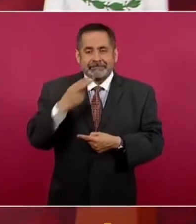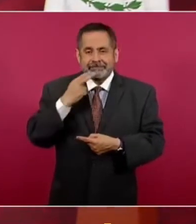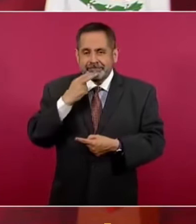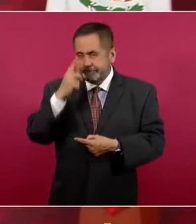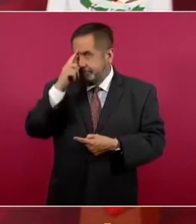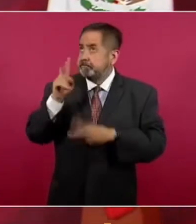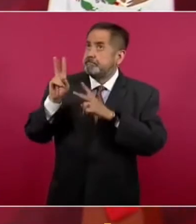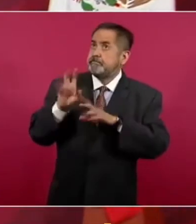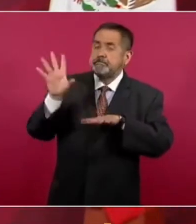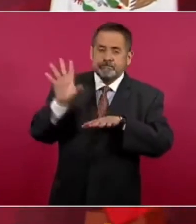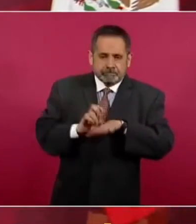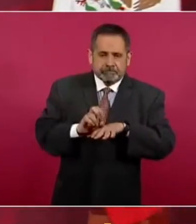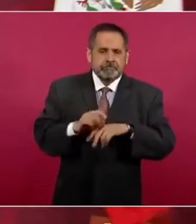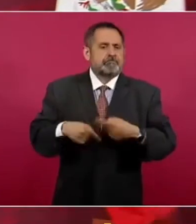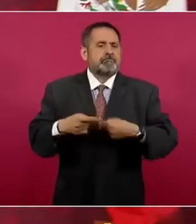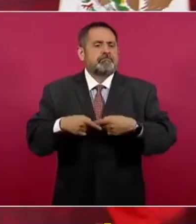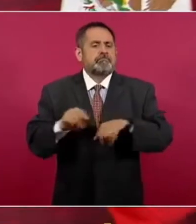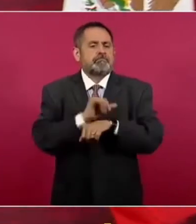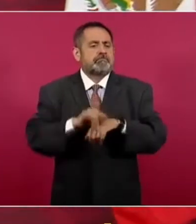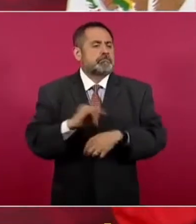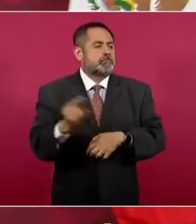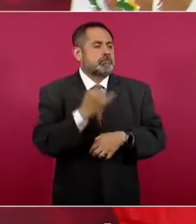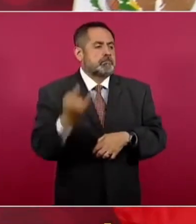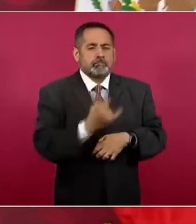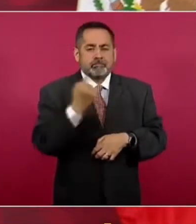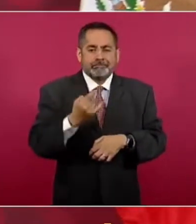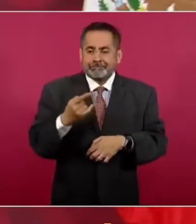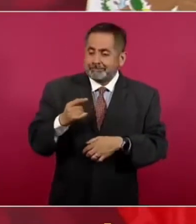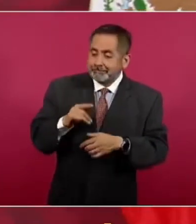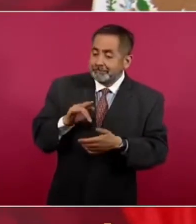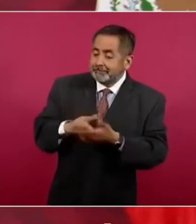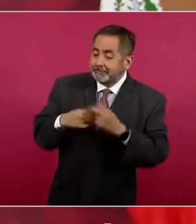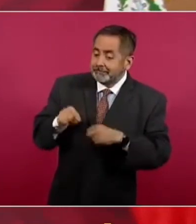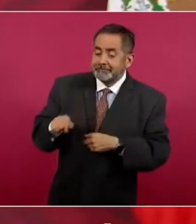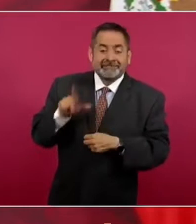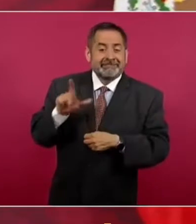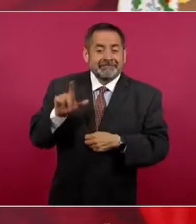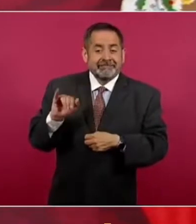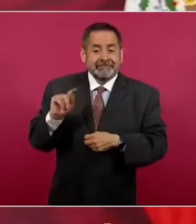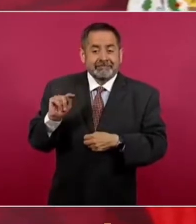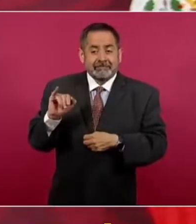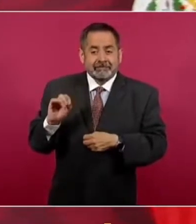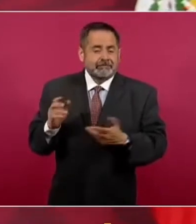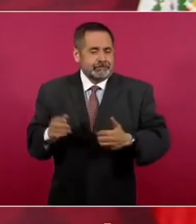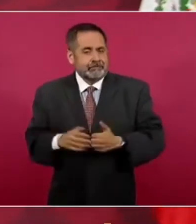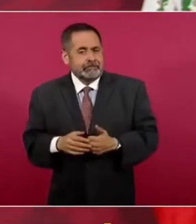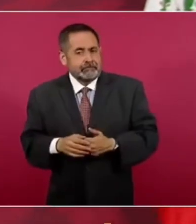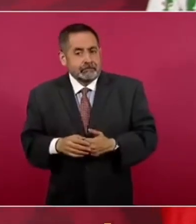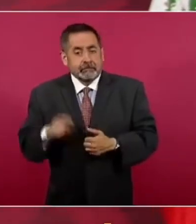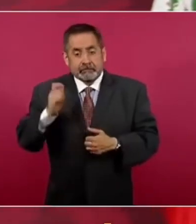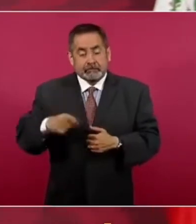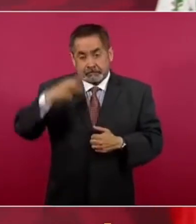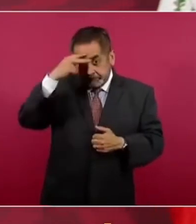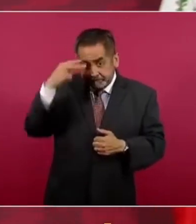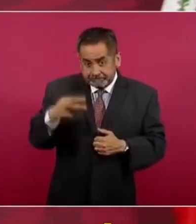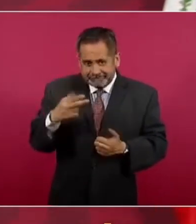mueva los automóviles, por poner un ejemplo. Y resulta que nosotros tenemos